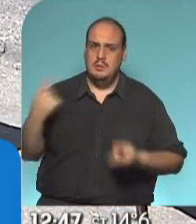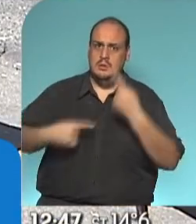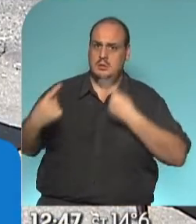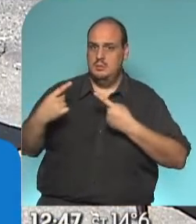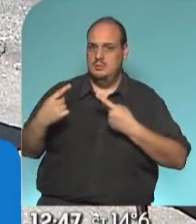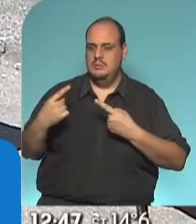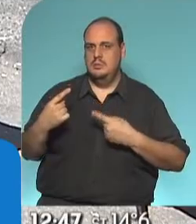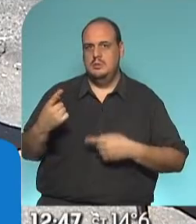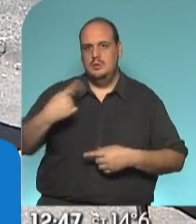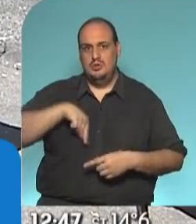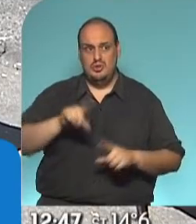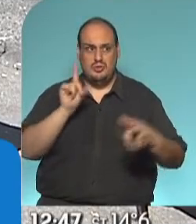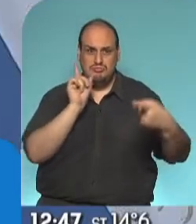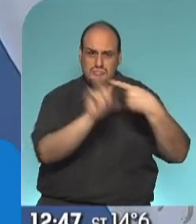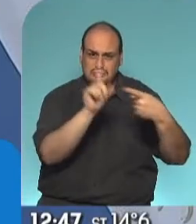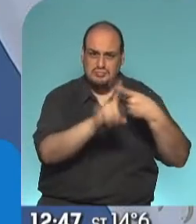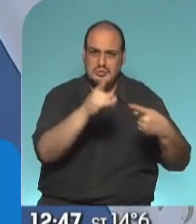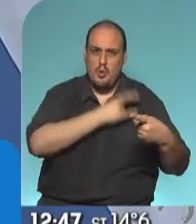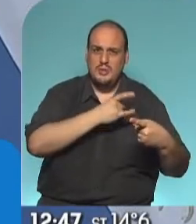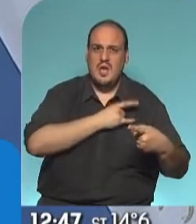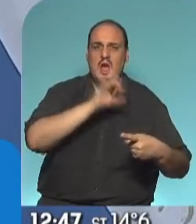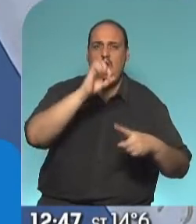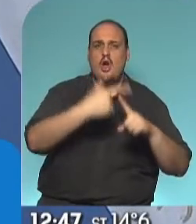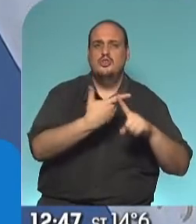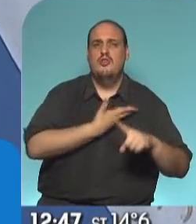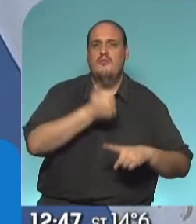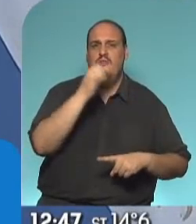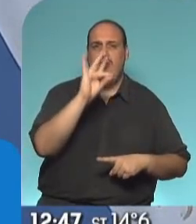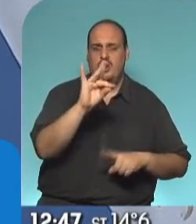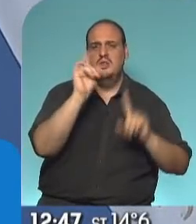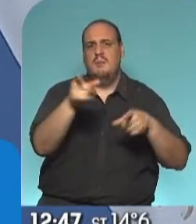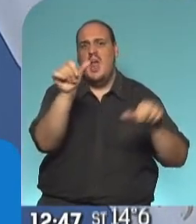Estábamos haciendo con Oxford, con un laboratorio